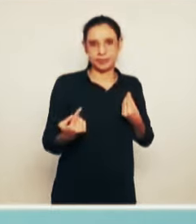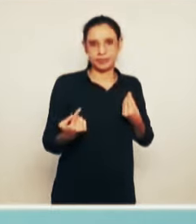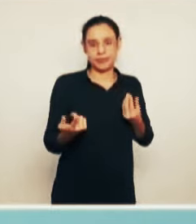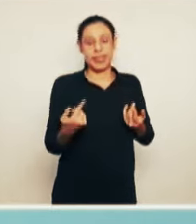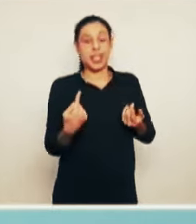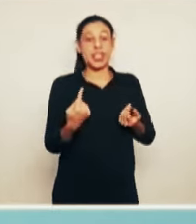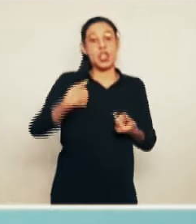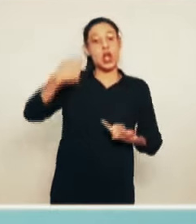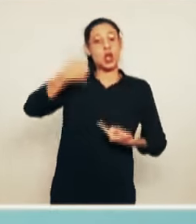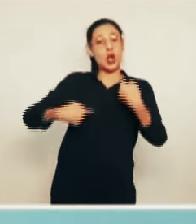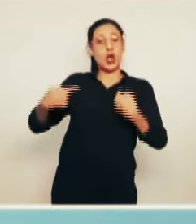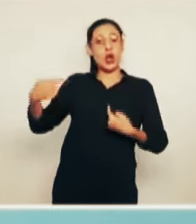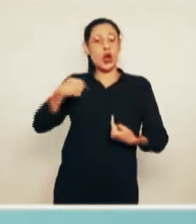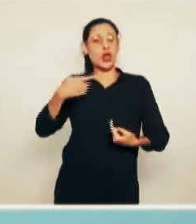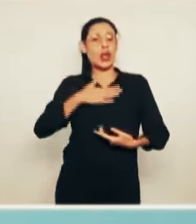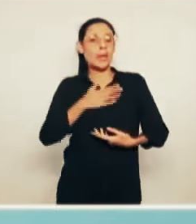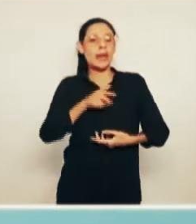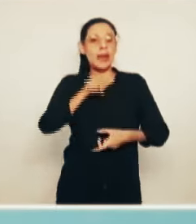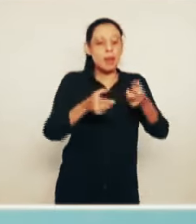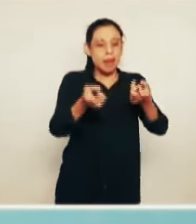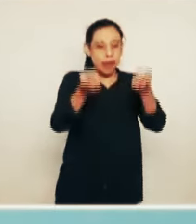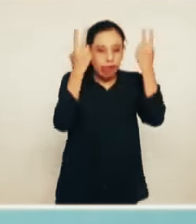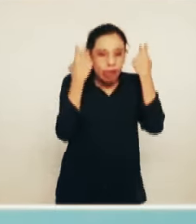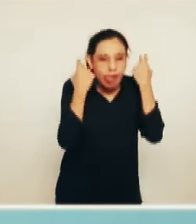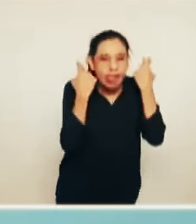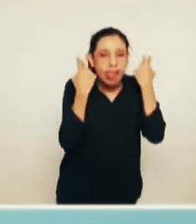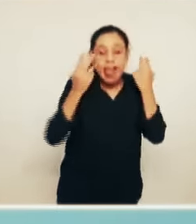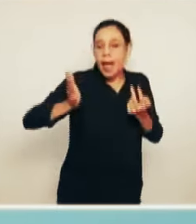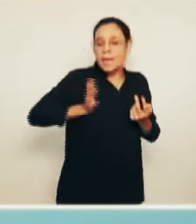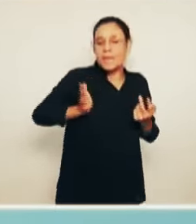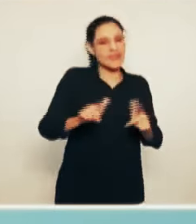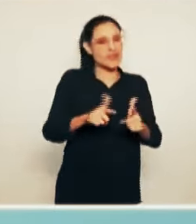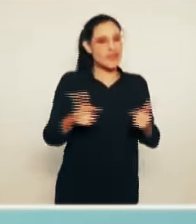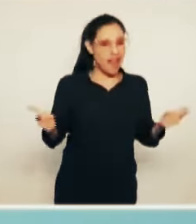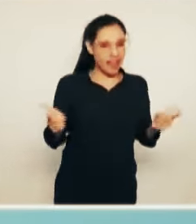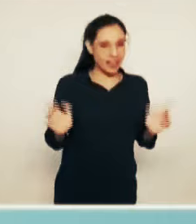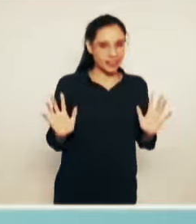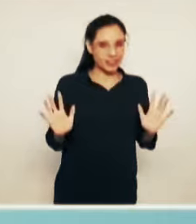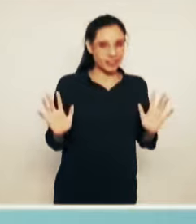vista ante nadie y que no tienen miedo.